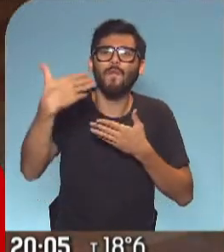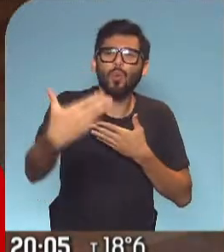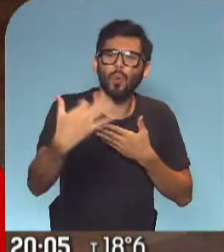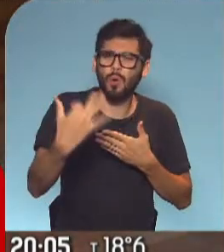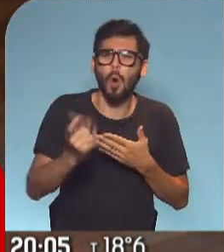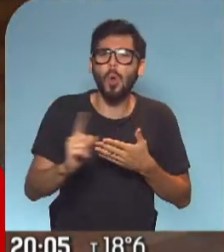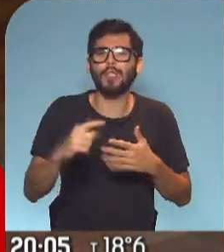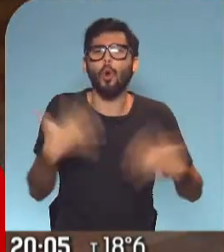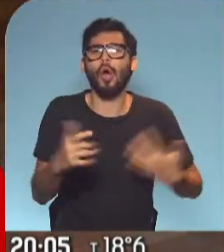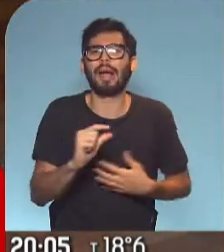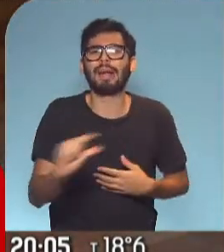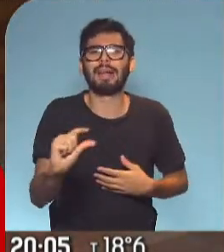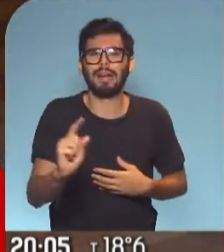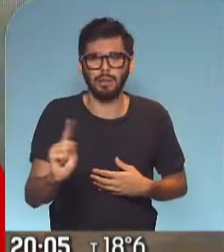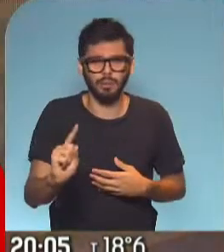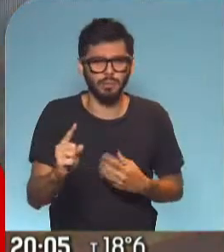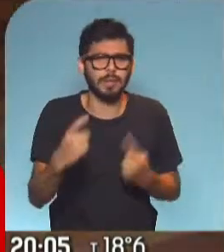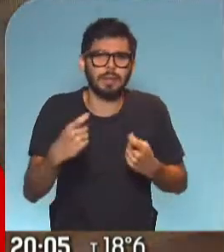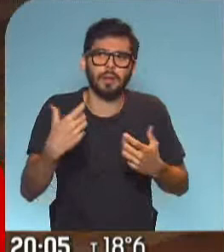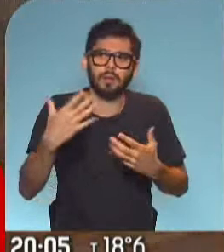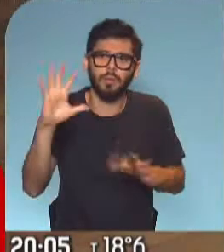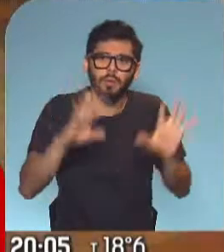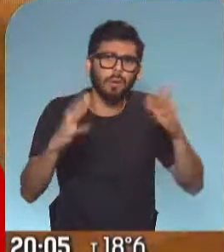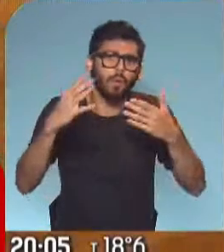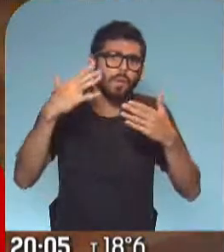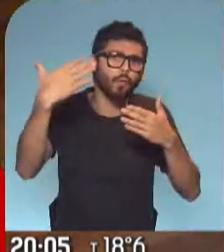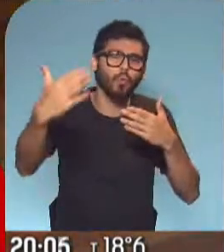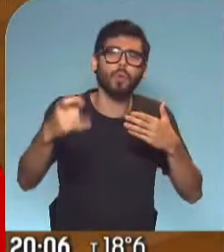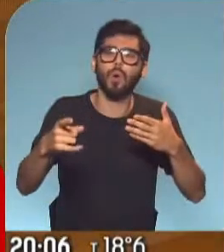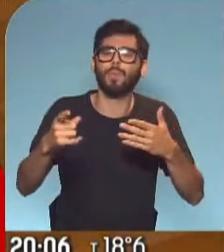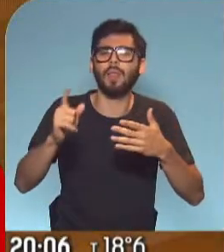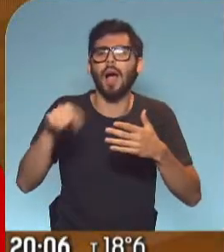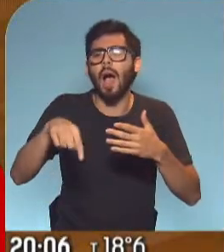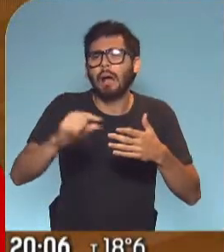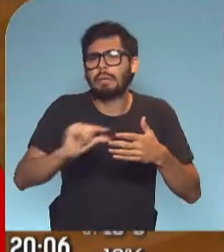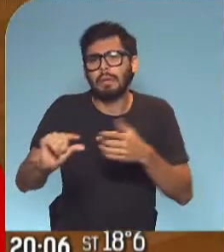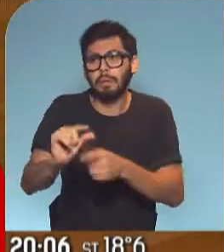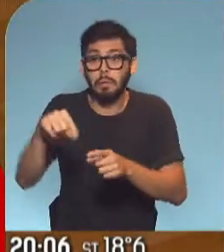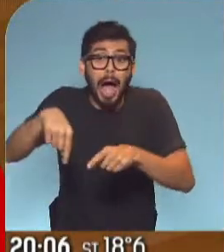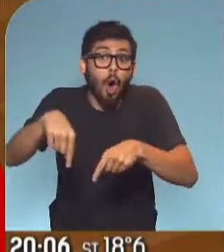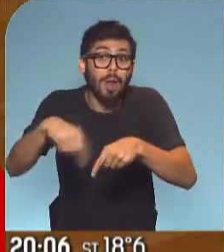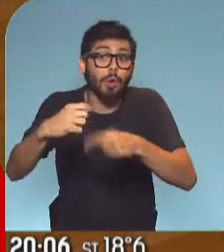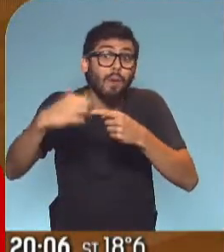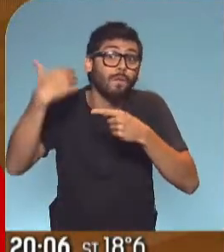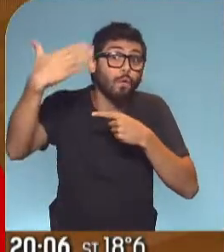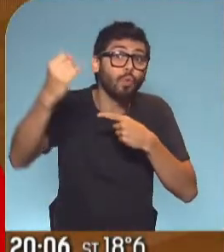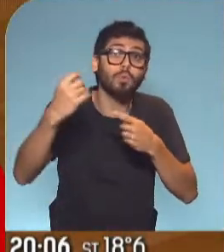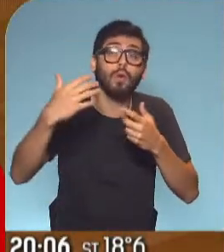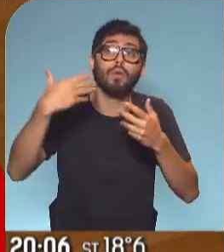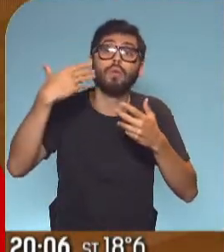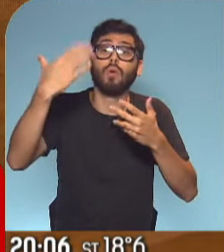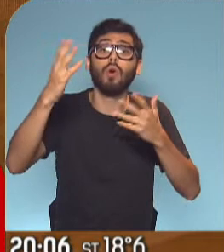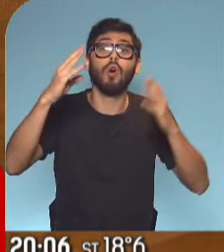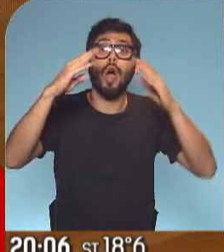de posibilidades cortoplacistas como para que puedan irse a una verdadera vivienda, sino que ellos armen su vivienda, que tengan